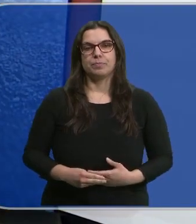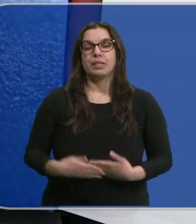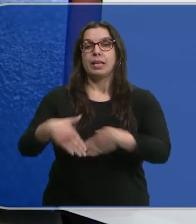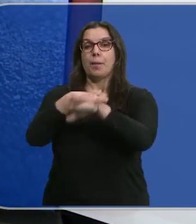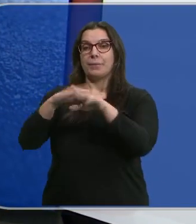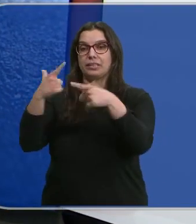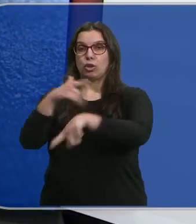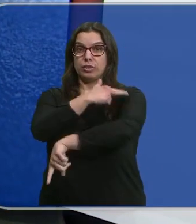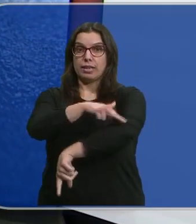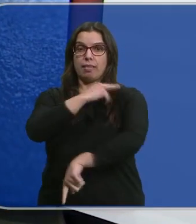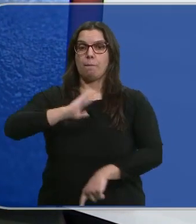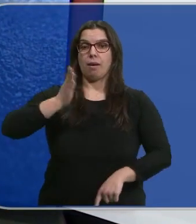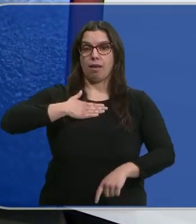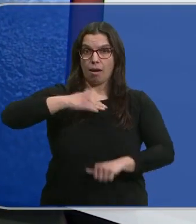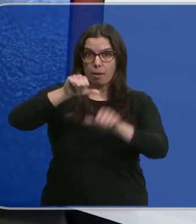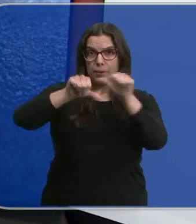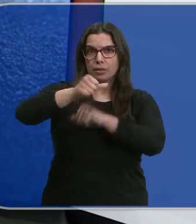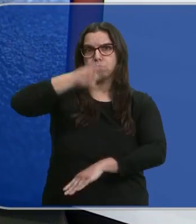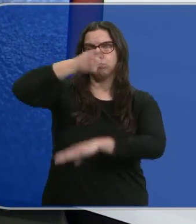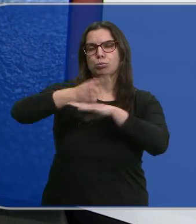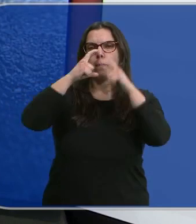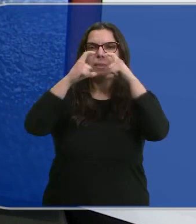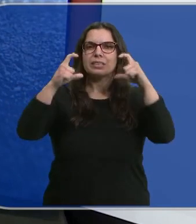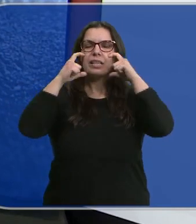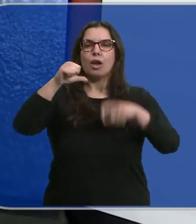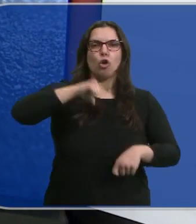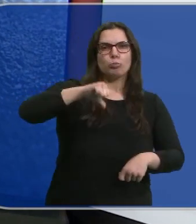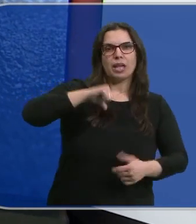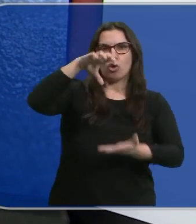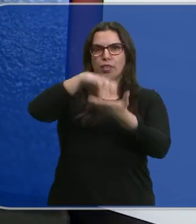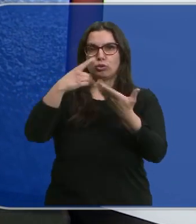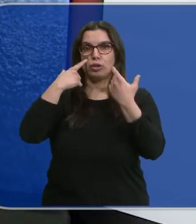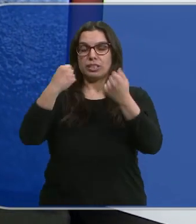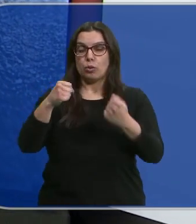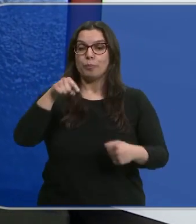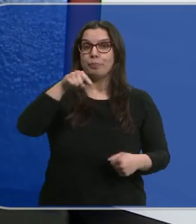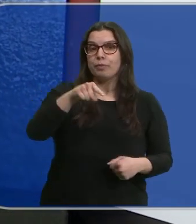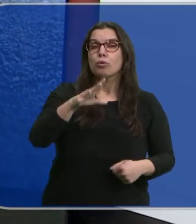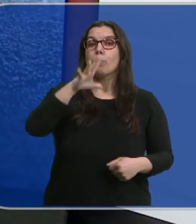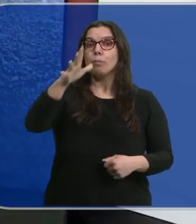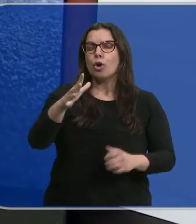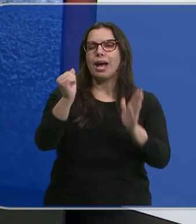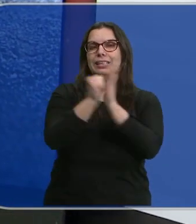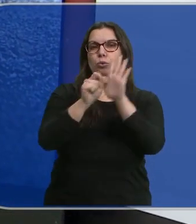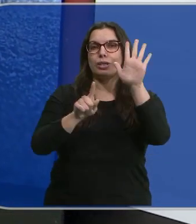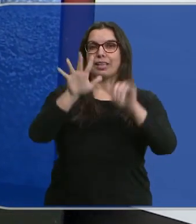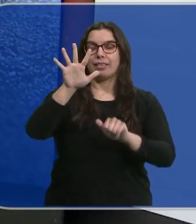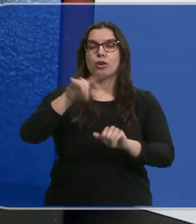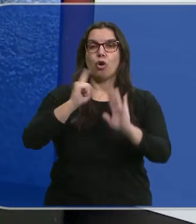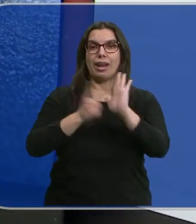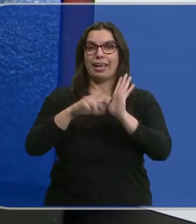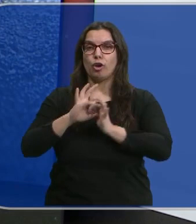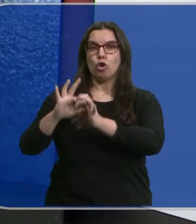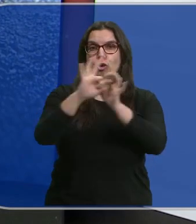Sanidad implantará mañana el uso obligatorio de mascarillas en hospitales y centros sanitarios. Esta medida se apoya en el artículo 65 de la Ley